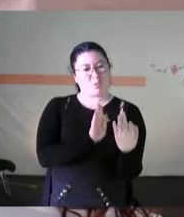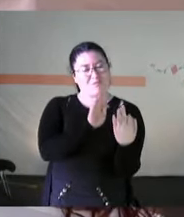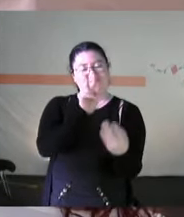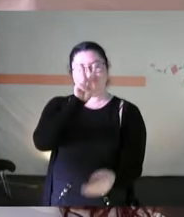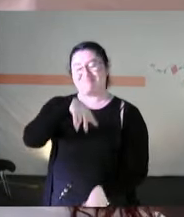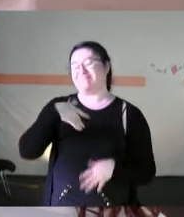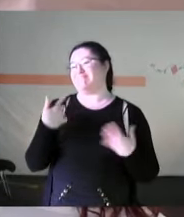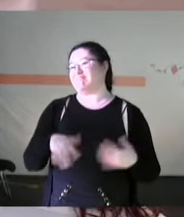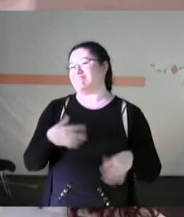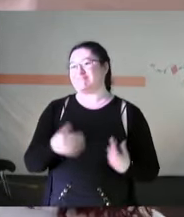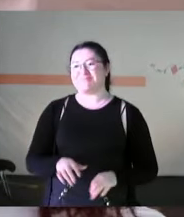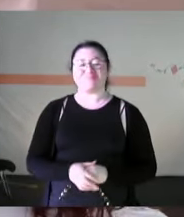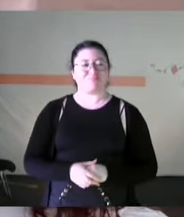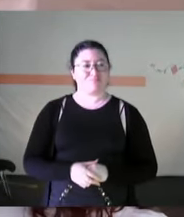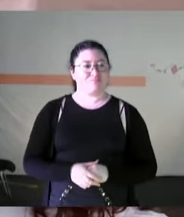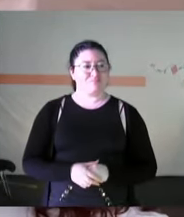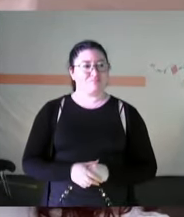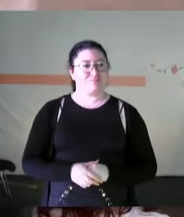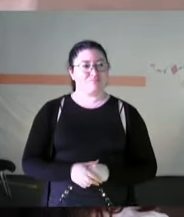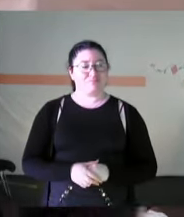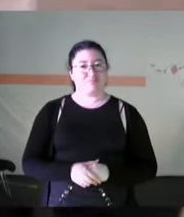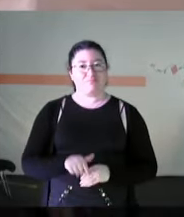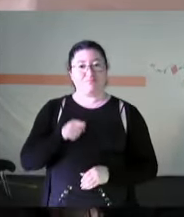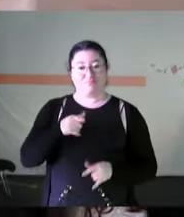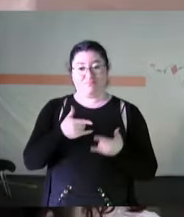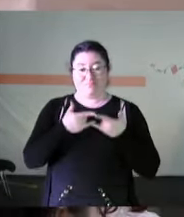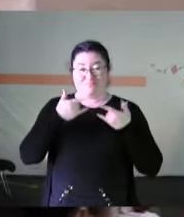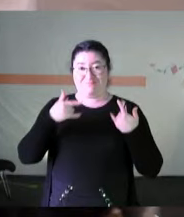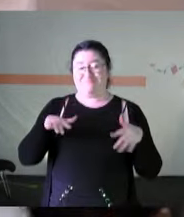Tus cuentos de verdad crearon un precedente